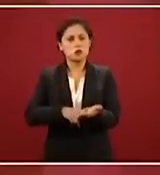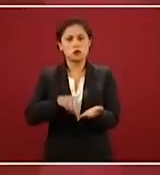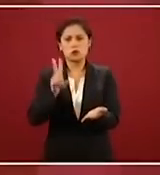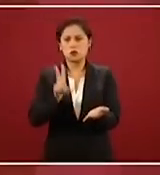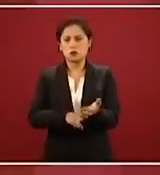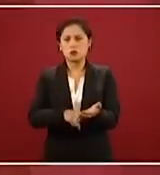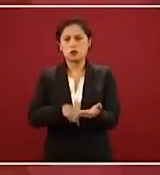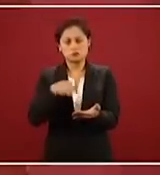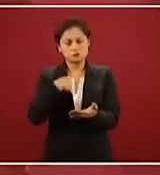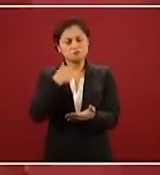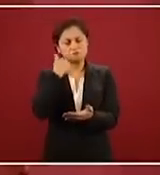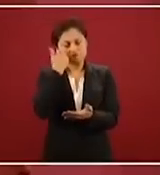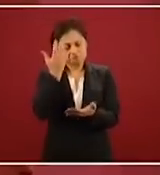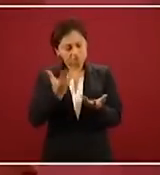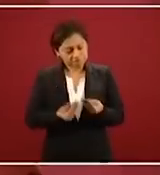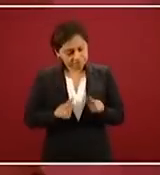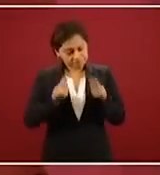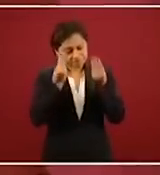compartir con usted